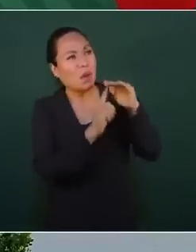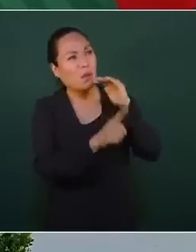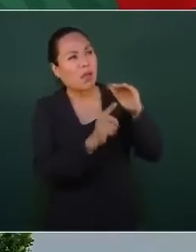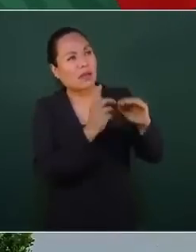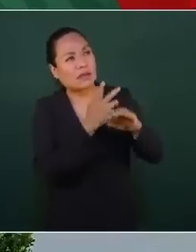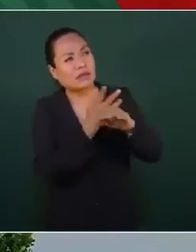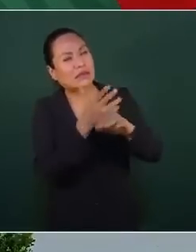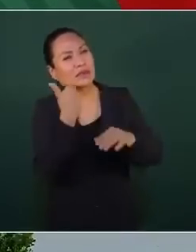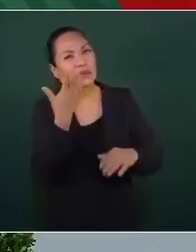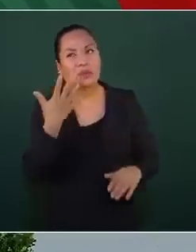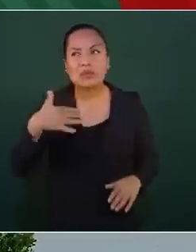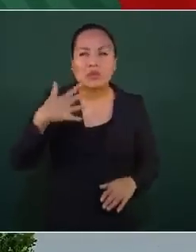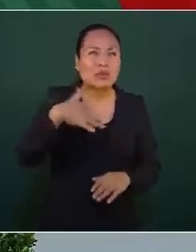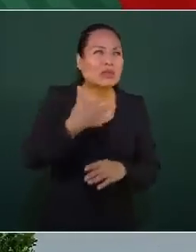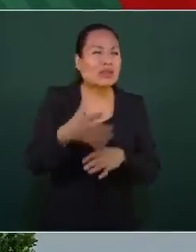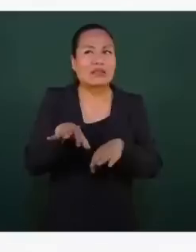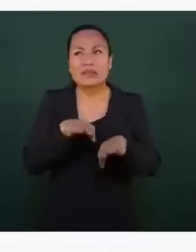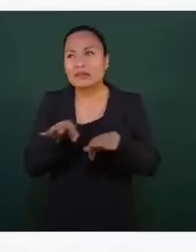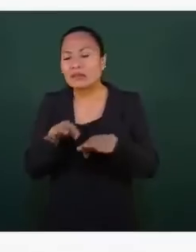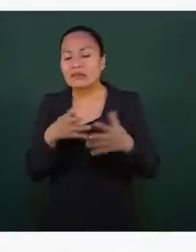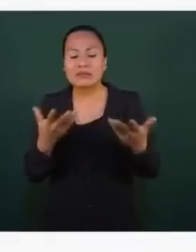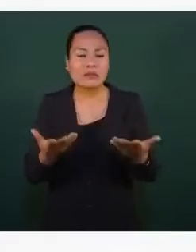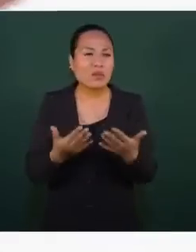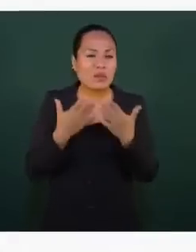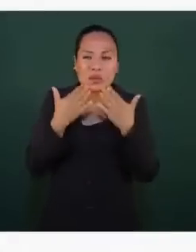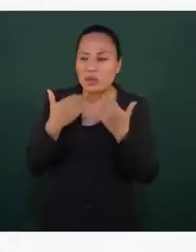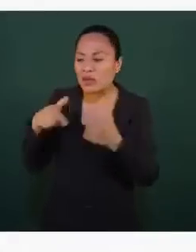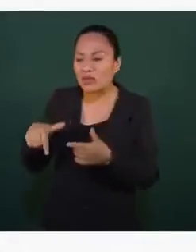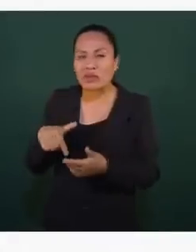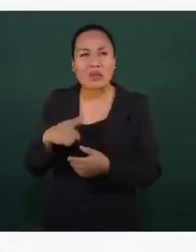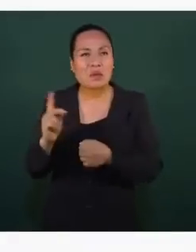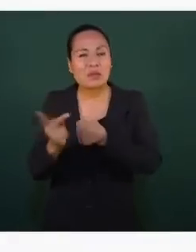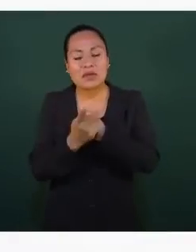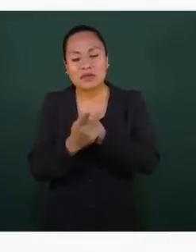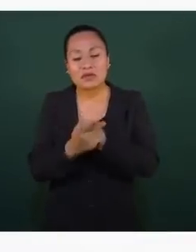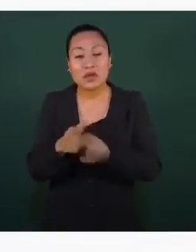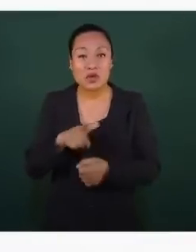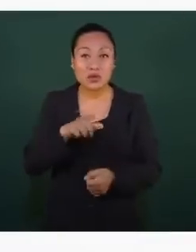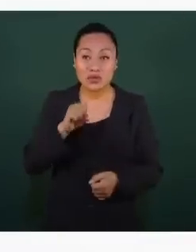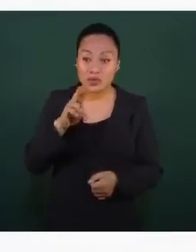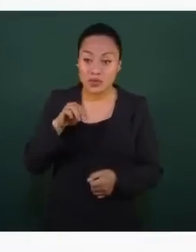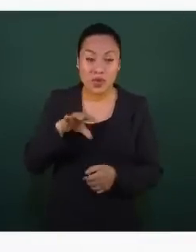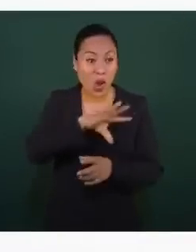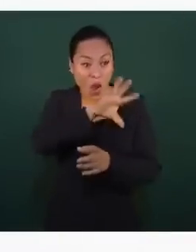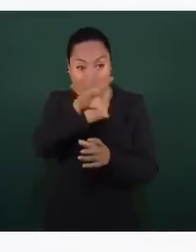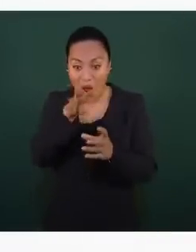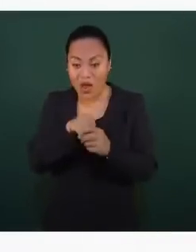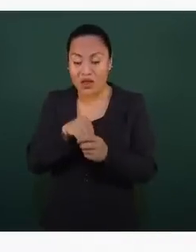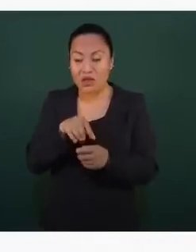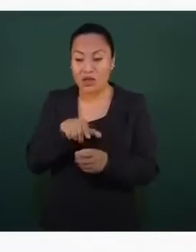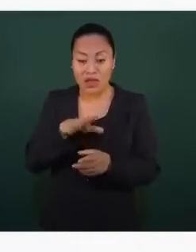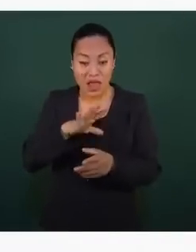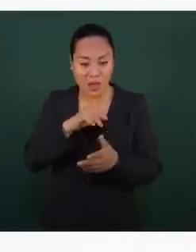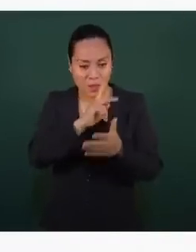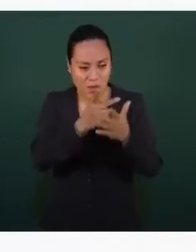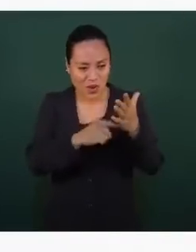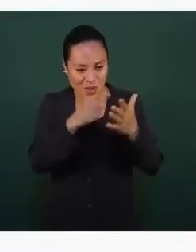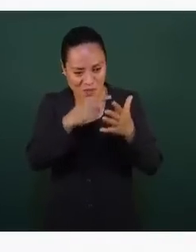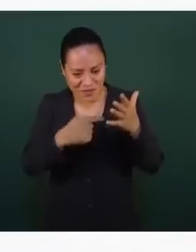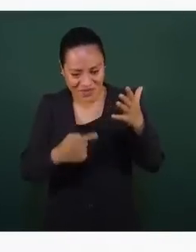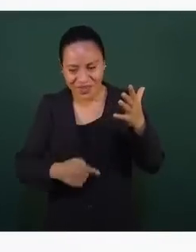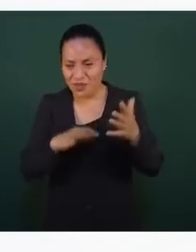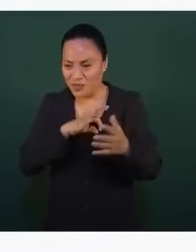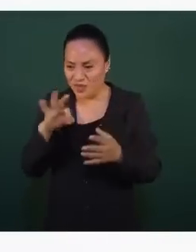trabajo. En suma, con estos 2 programas estaríamos atendiendo